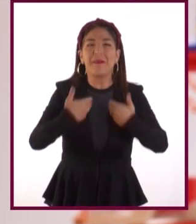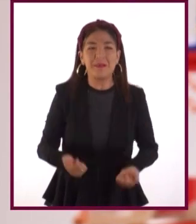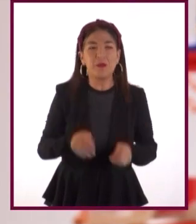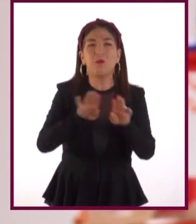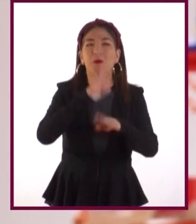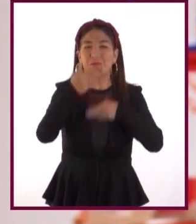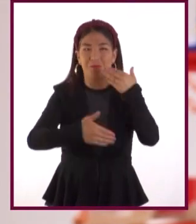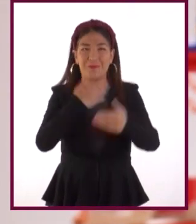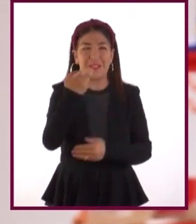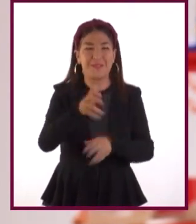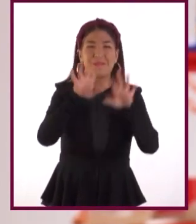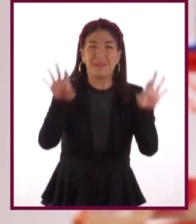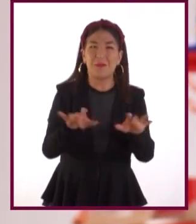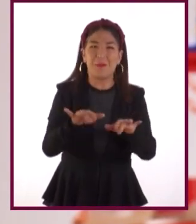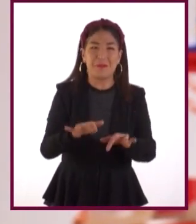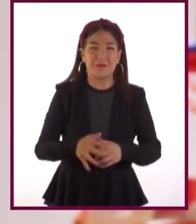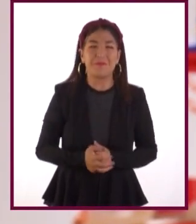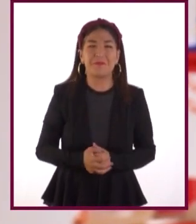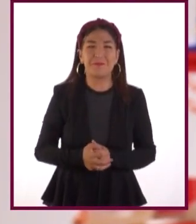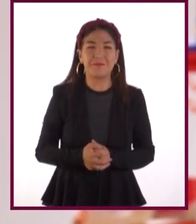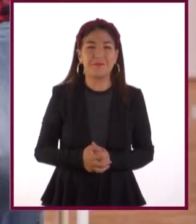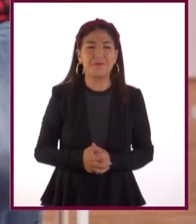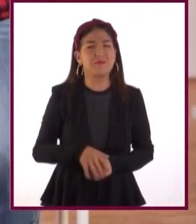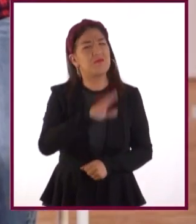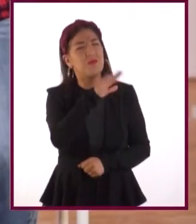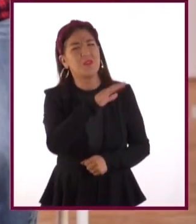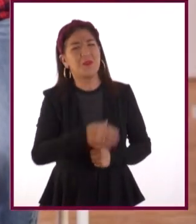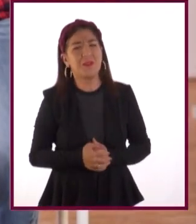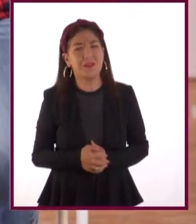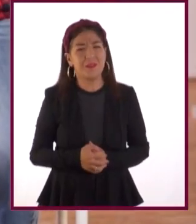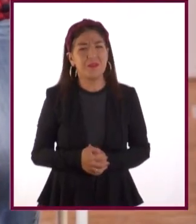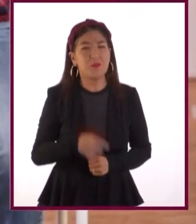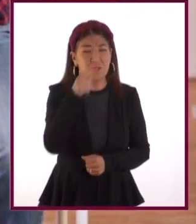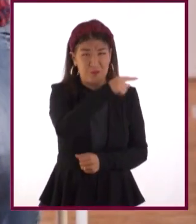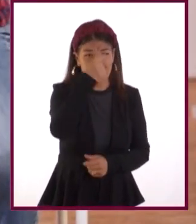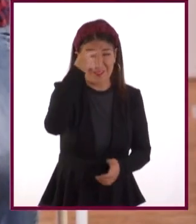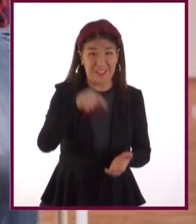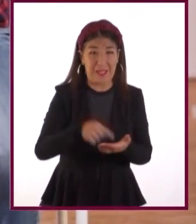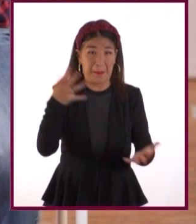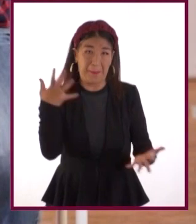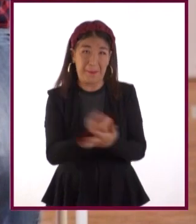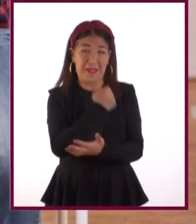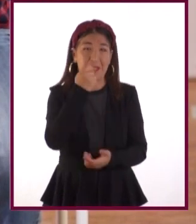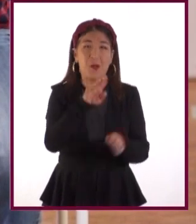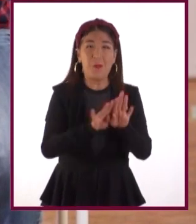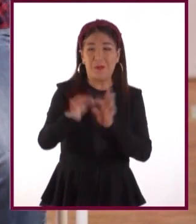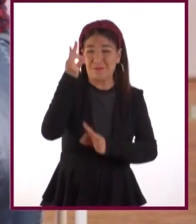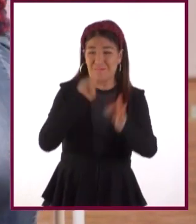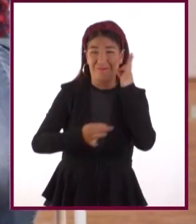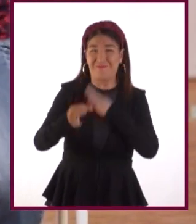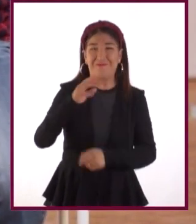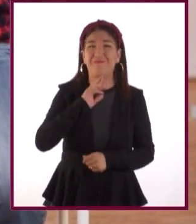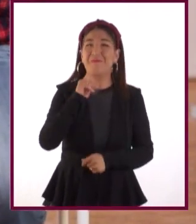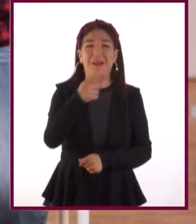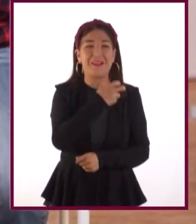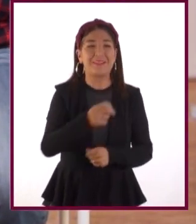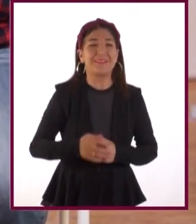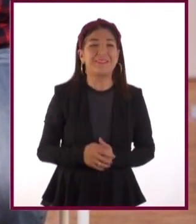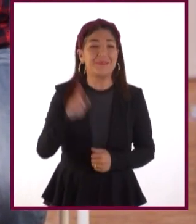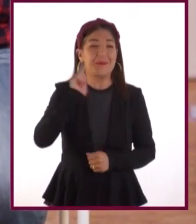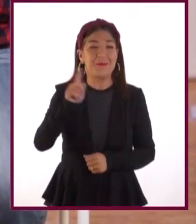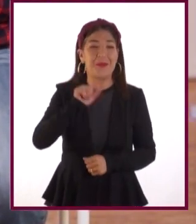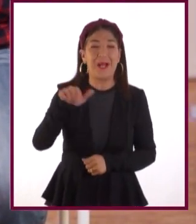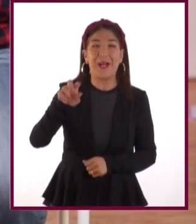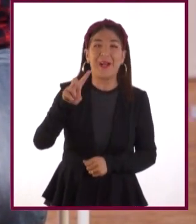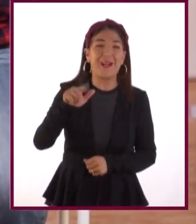destacadas para la comprensión o avance de la computación. Oye, ¿crees que hay un premio a la mejor personificación de Ada de